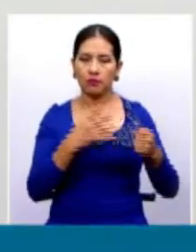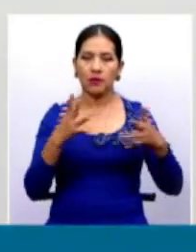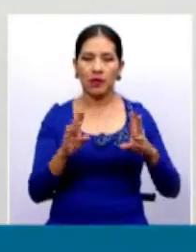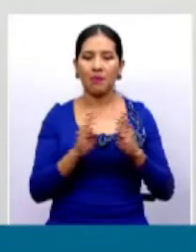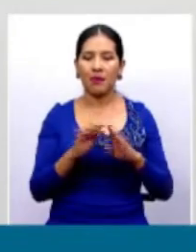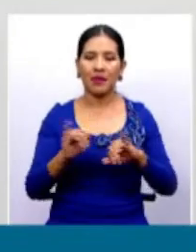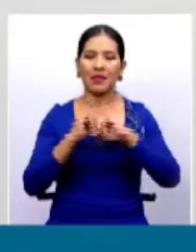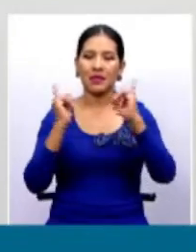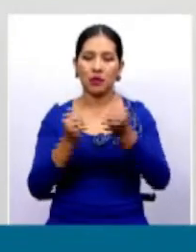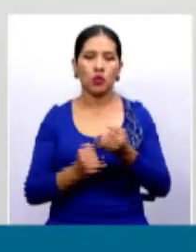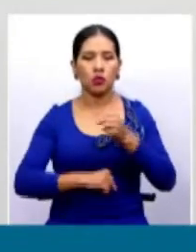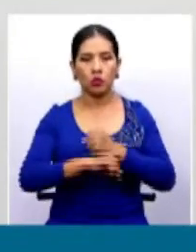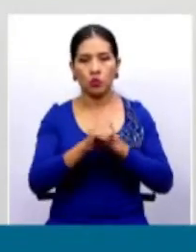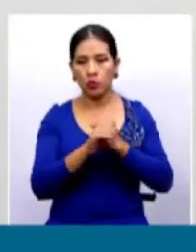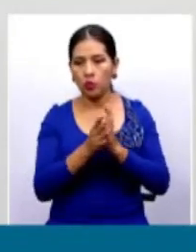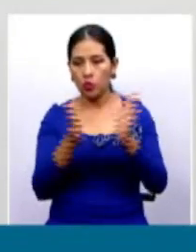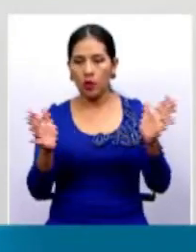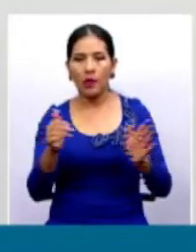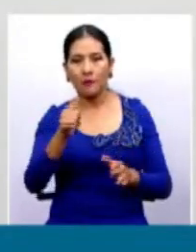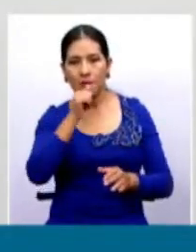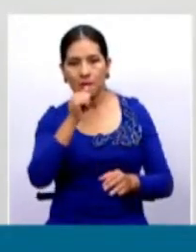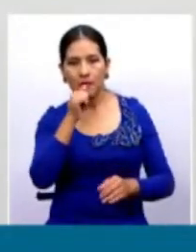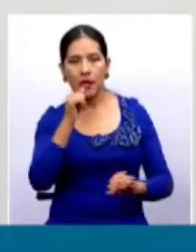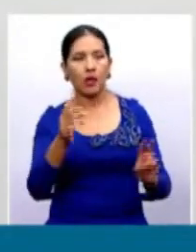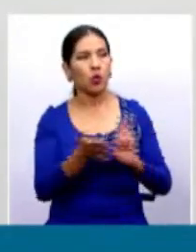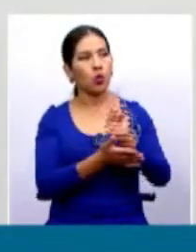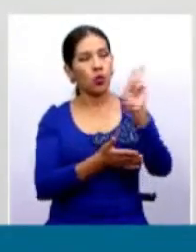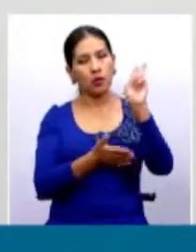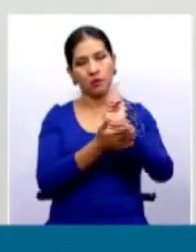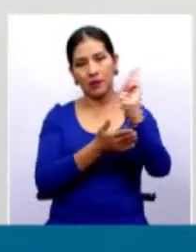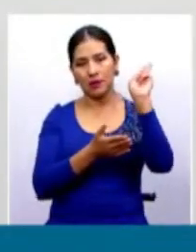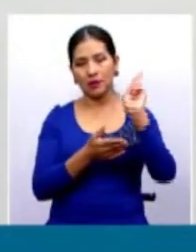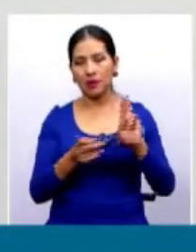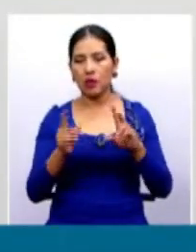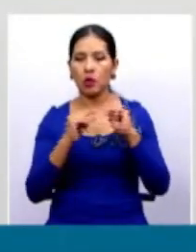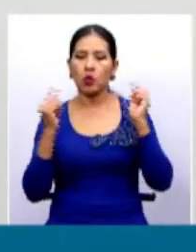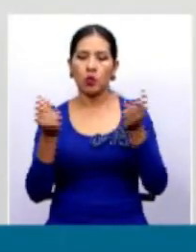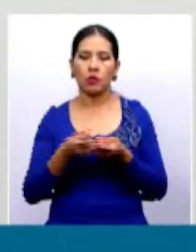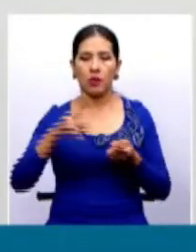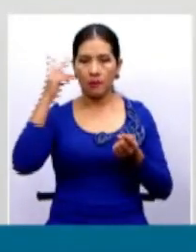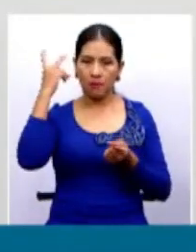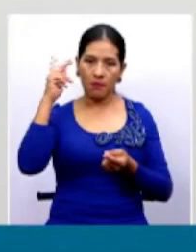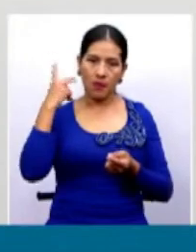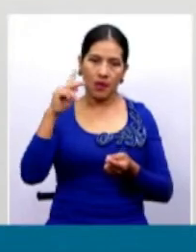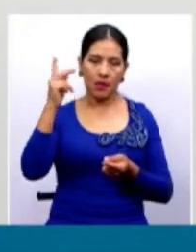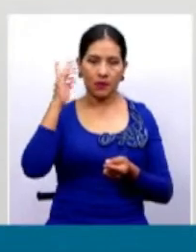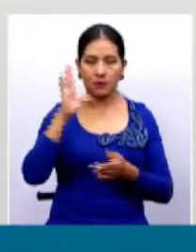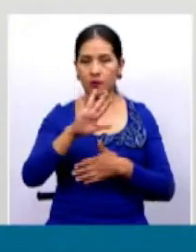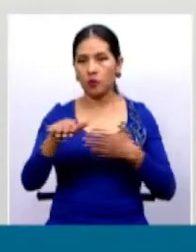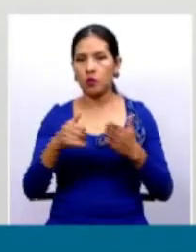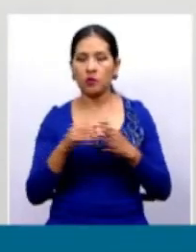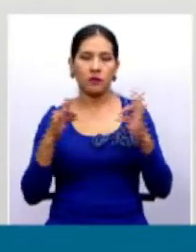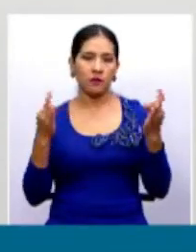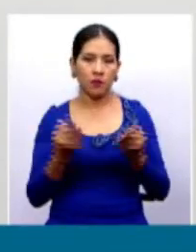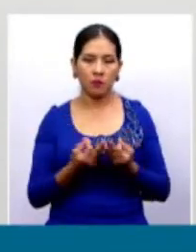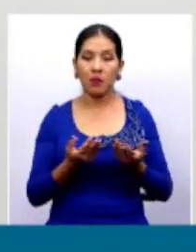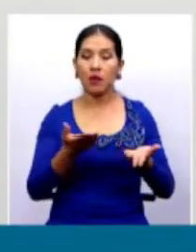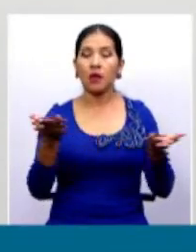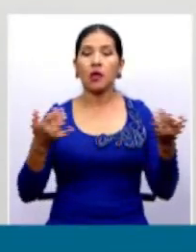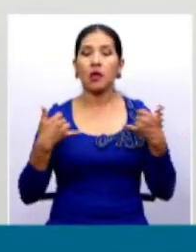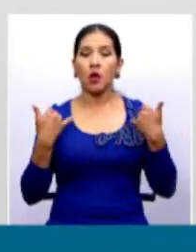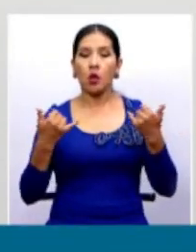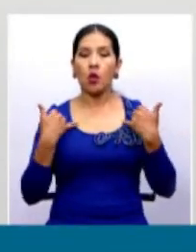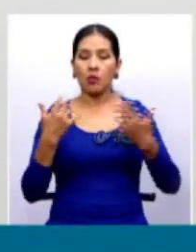esas instituciones públicas privadas la universidad nuestra junta de padres y madres de familia nuestros nuestros jóvenes